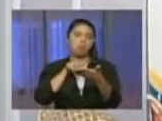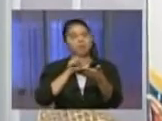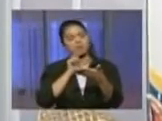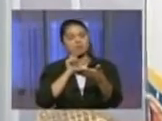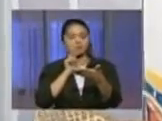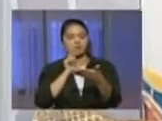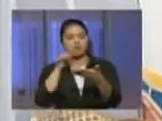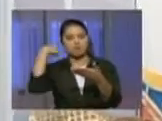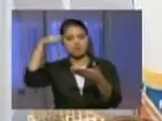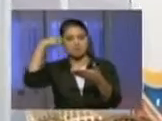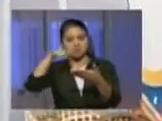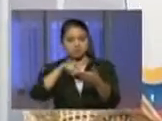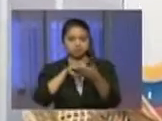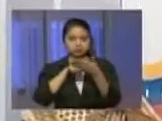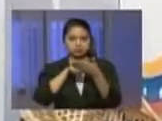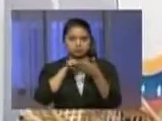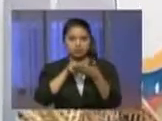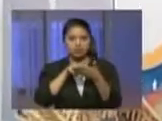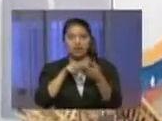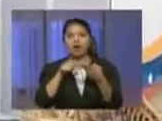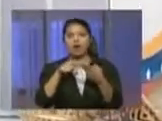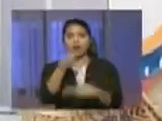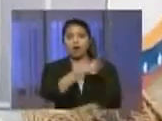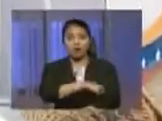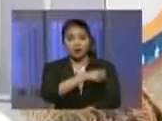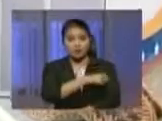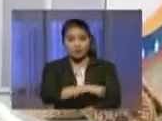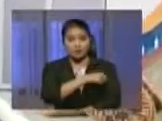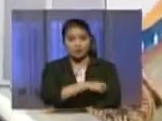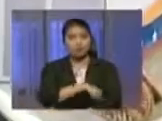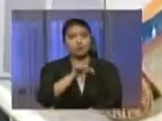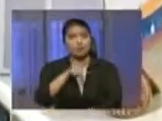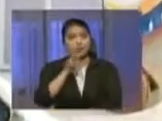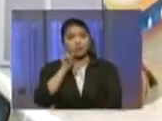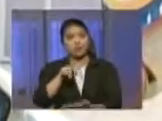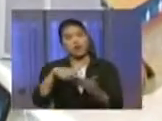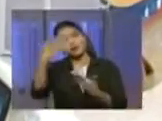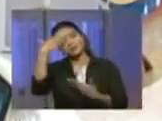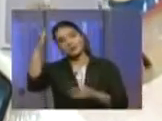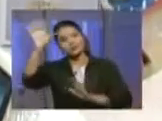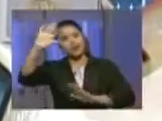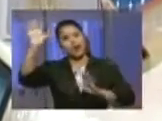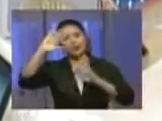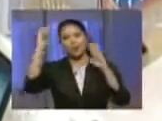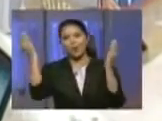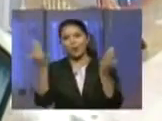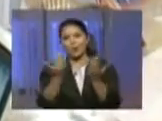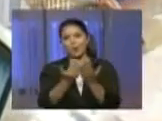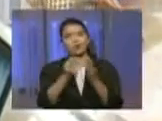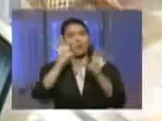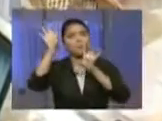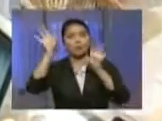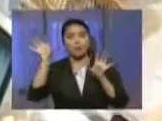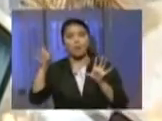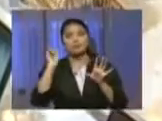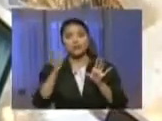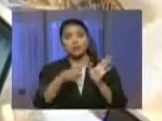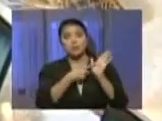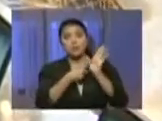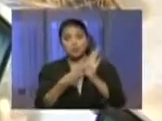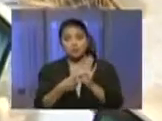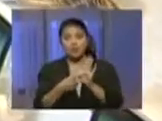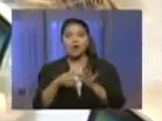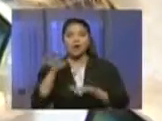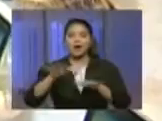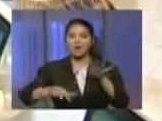entero en Rio de Janeiro saludo al mundo entero También estamos transmitiendo de vez en